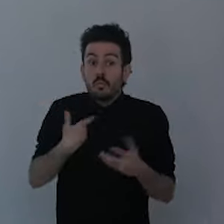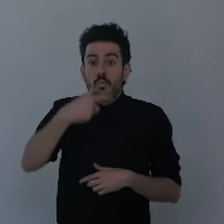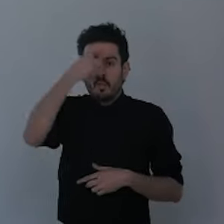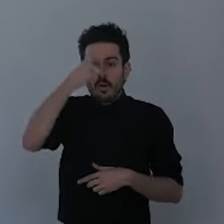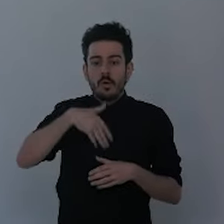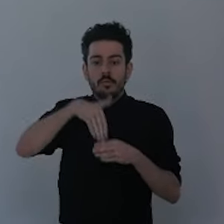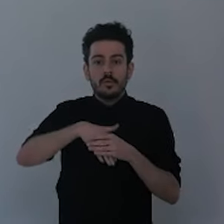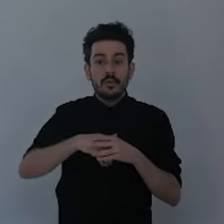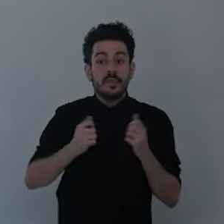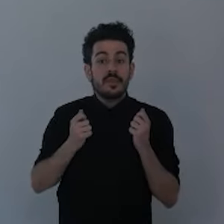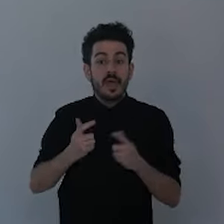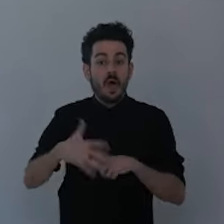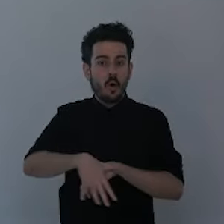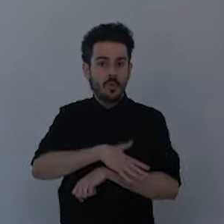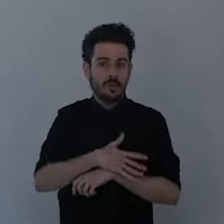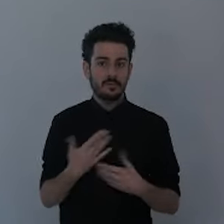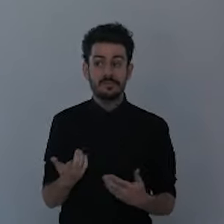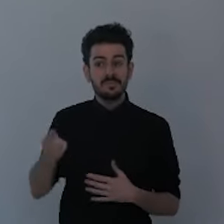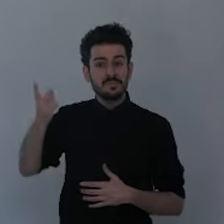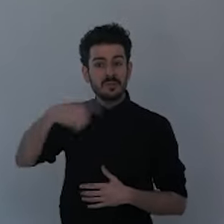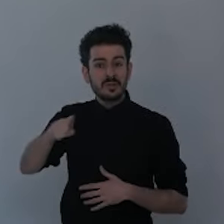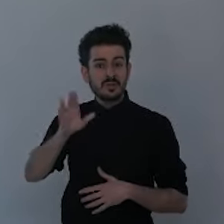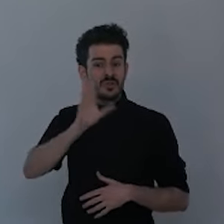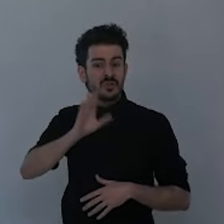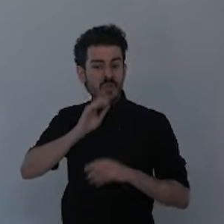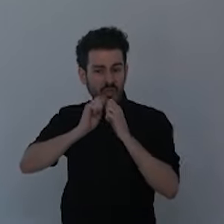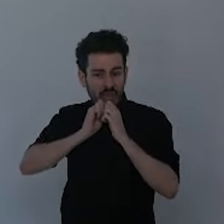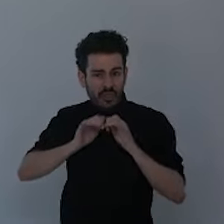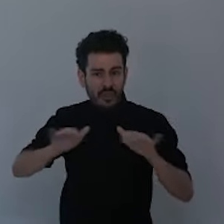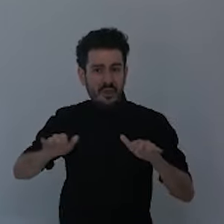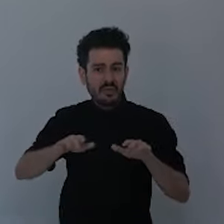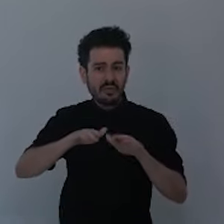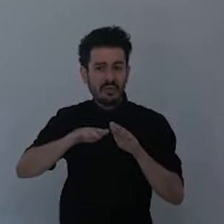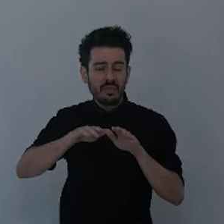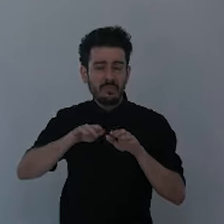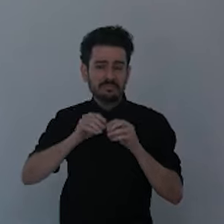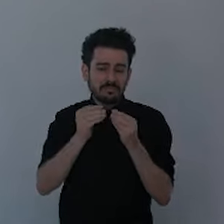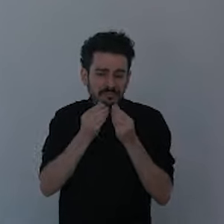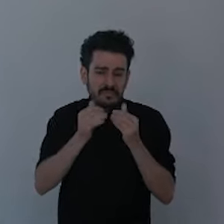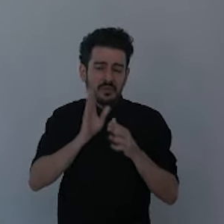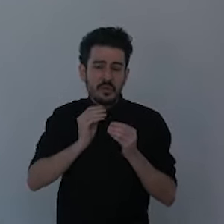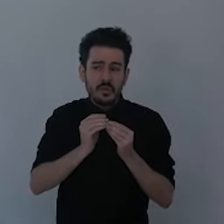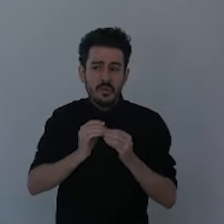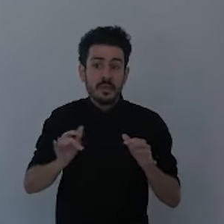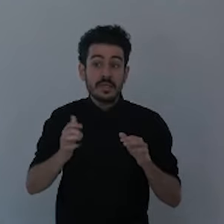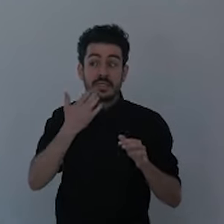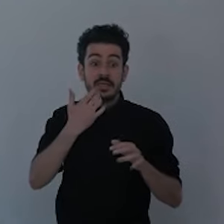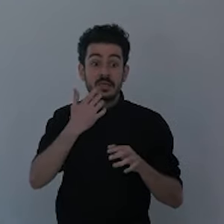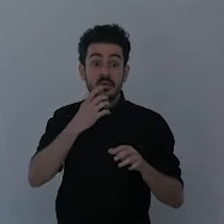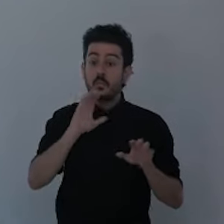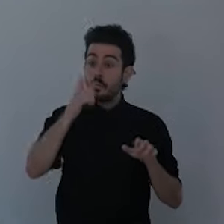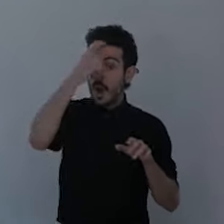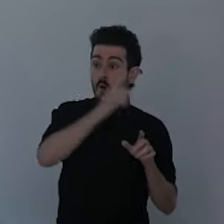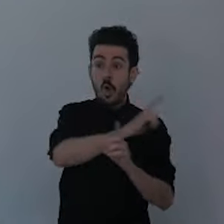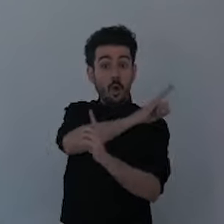a las urnas. Dejen de emponzoñar la vida pública cada vez que el pueblo les da la espalda. Piensen